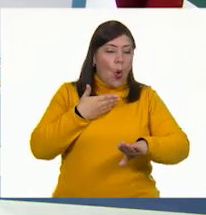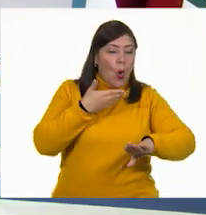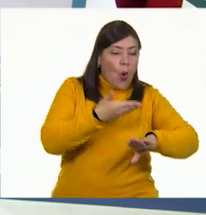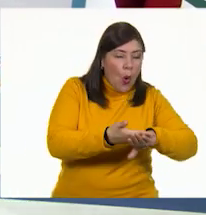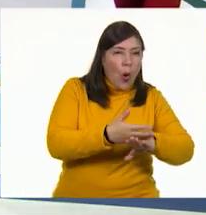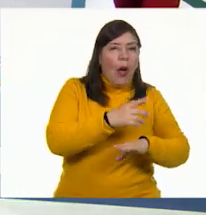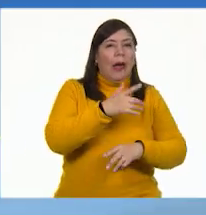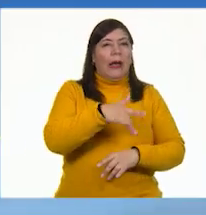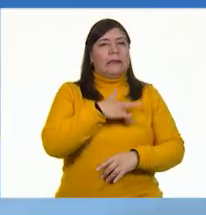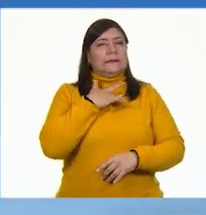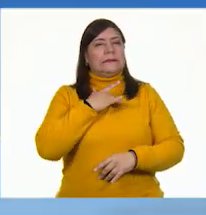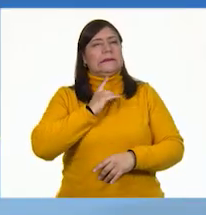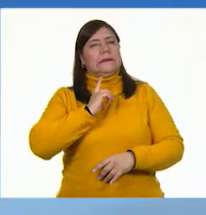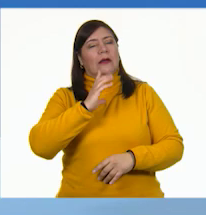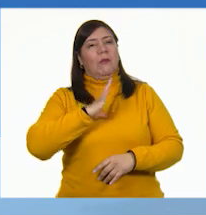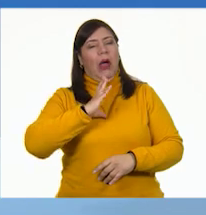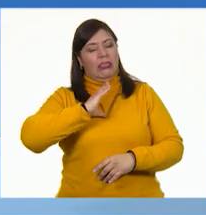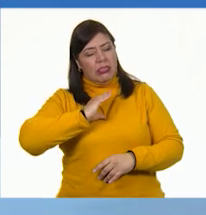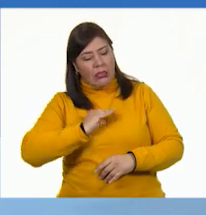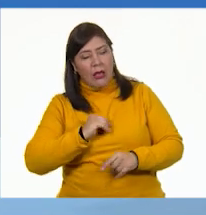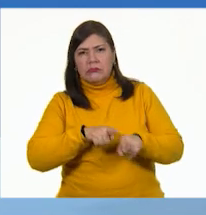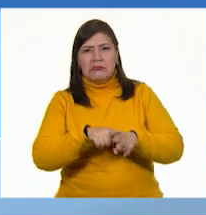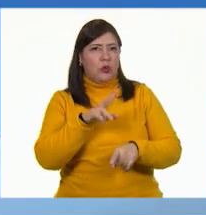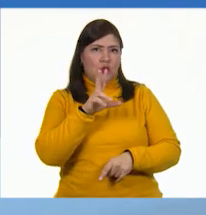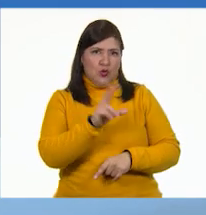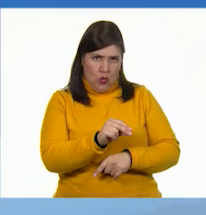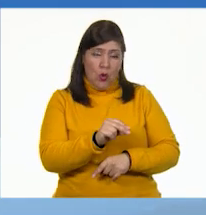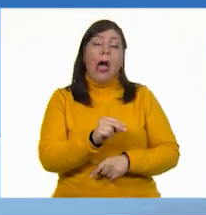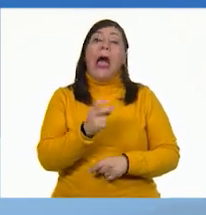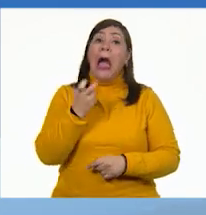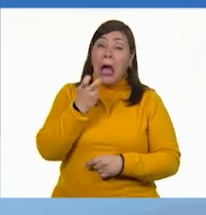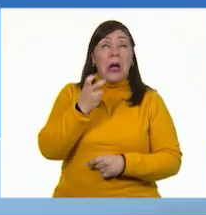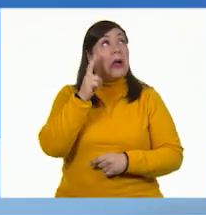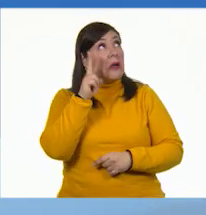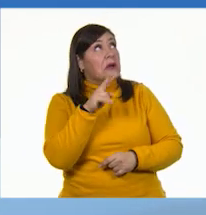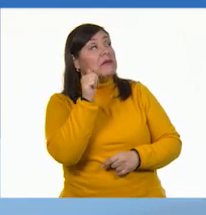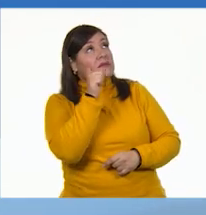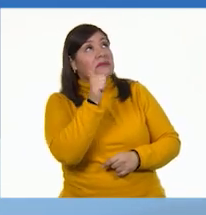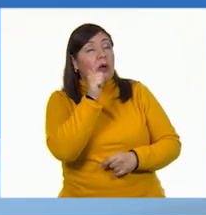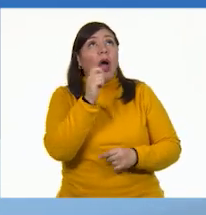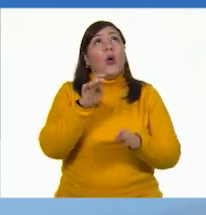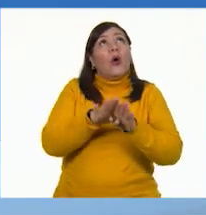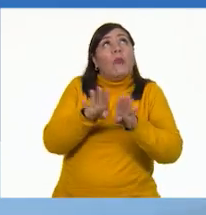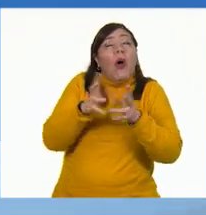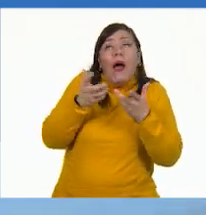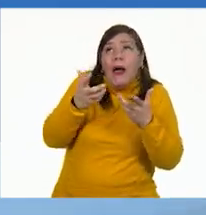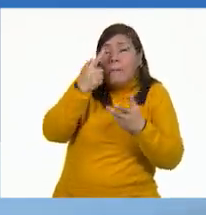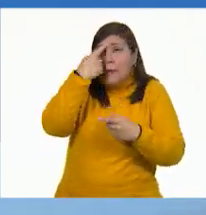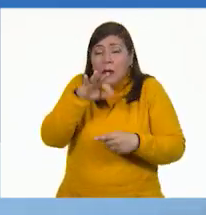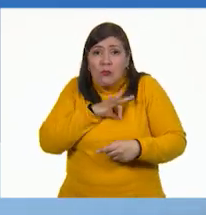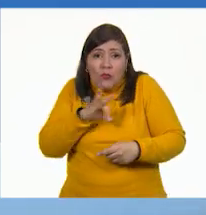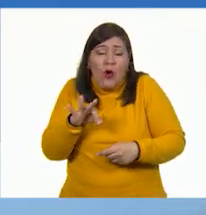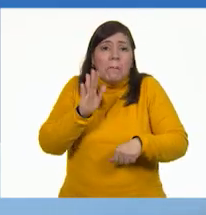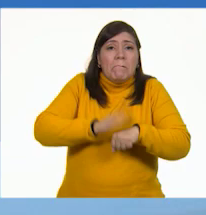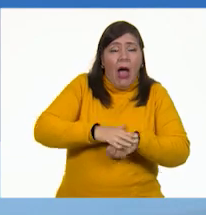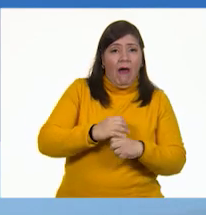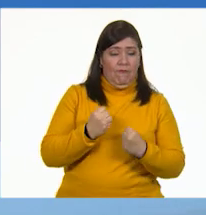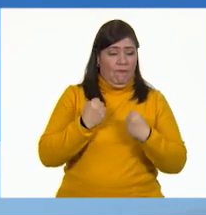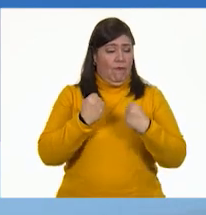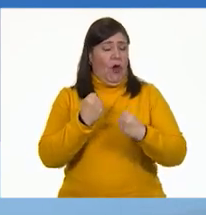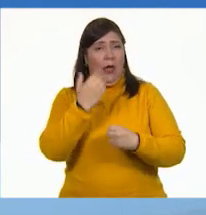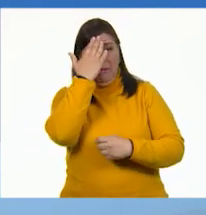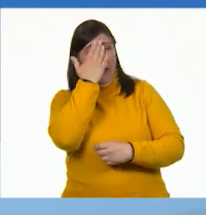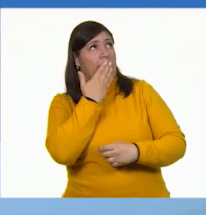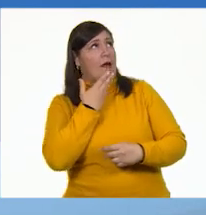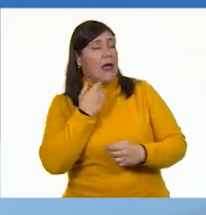hermanito. ¡Oh, sí! ¡Oh! Y también encuentra una manera de fortalecer sus habilidades